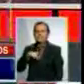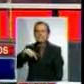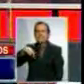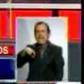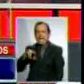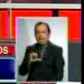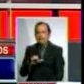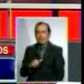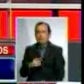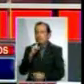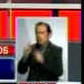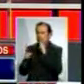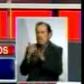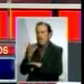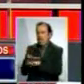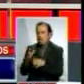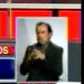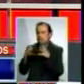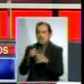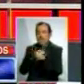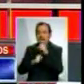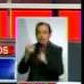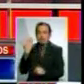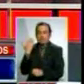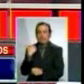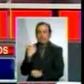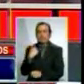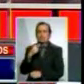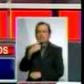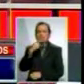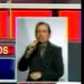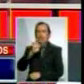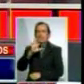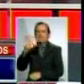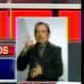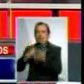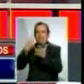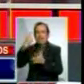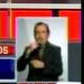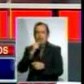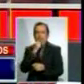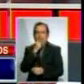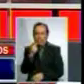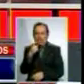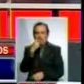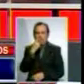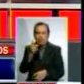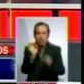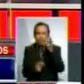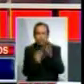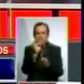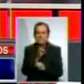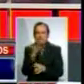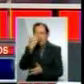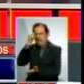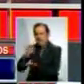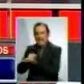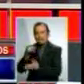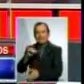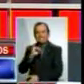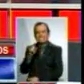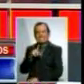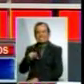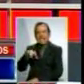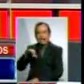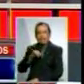bueno y tenemos muchas preguntas pero el año pasado 145 mil causas en el sistema judicial no así nos dieron